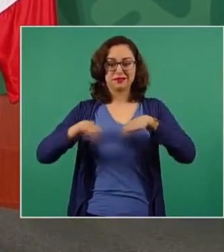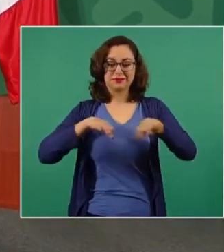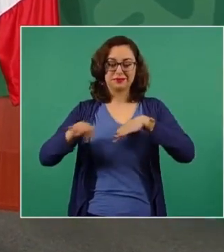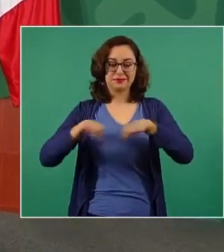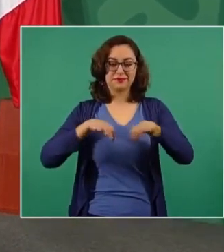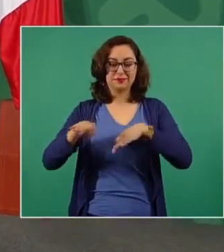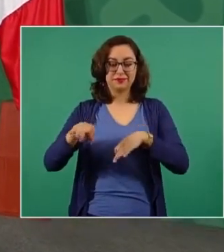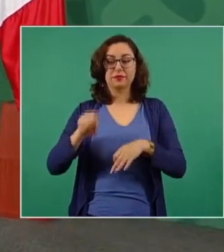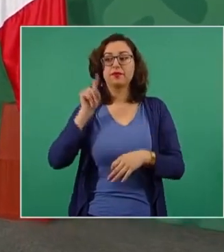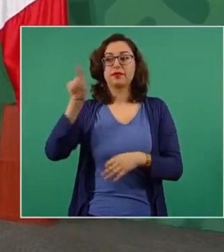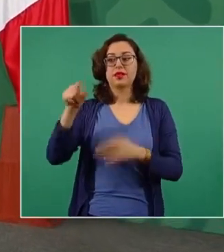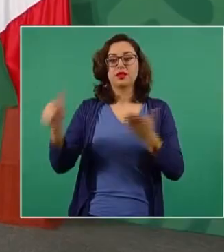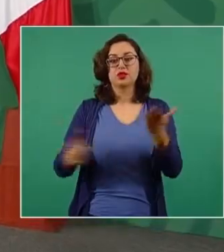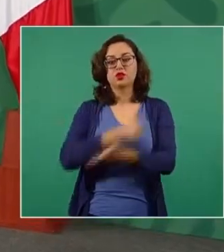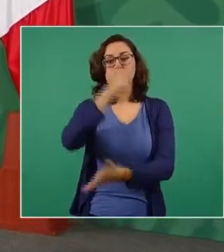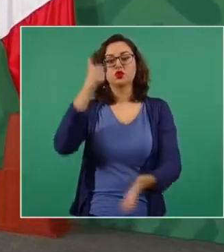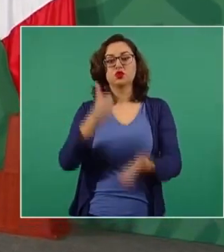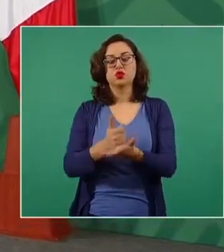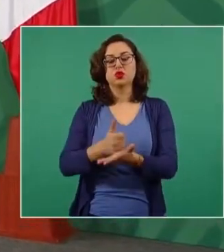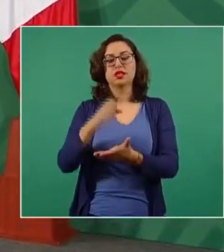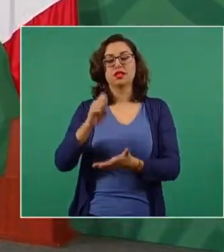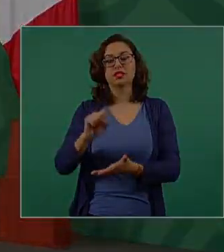Ciudad Sagún, en Hidalgo.